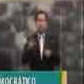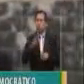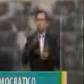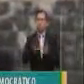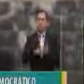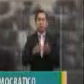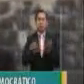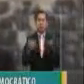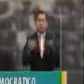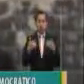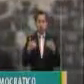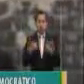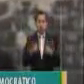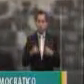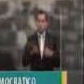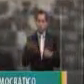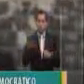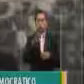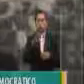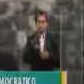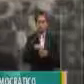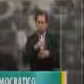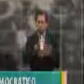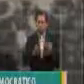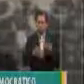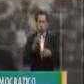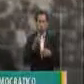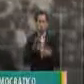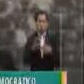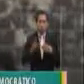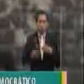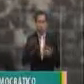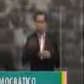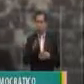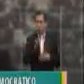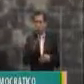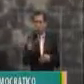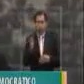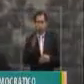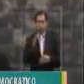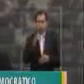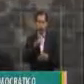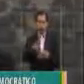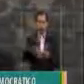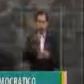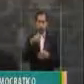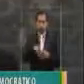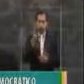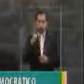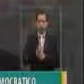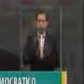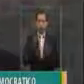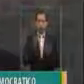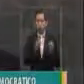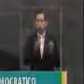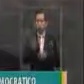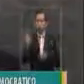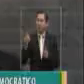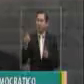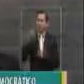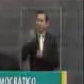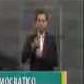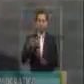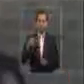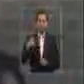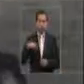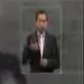tengamos todo un dispositivo en ese momento, por supuesto, a la cabeza del órgano electoral, y nosotros solamente